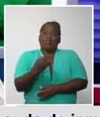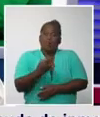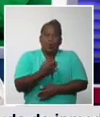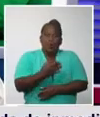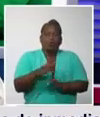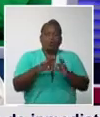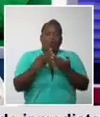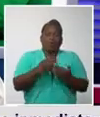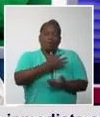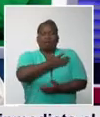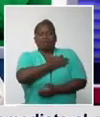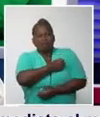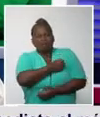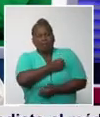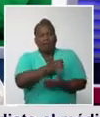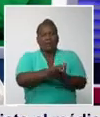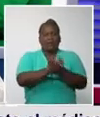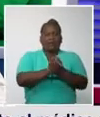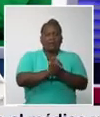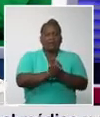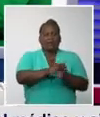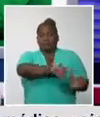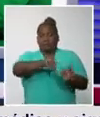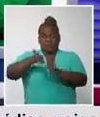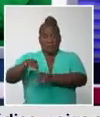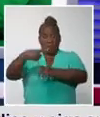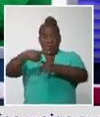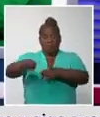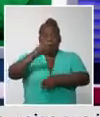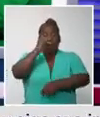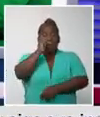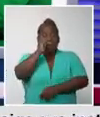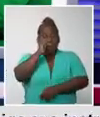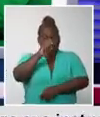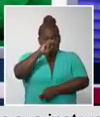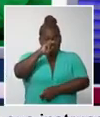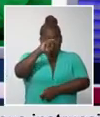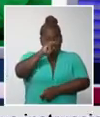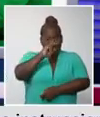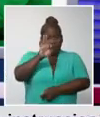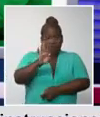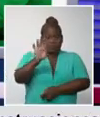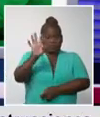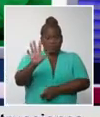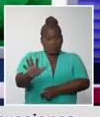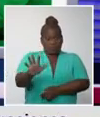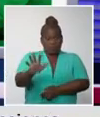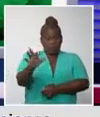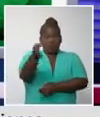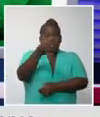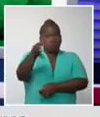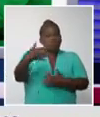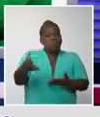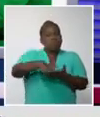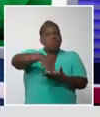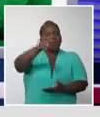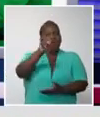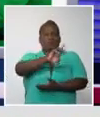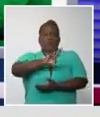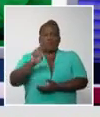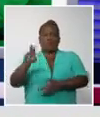amistades. Fallece un paciente de 85 años de edad del municipio Plaza de la Revolución en la provincia de La